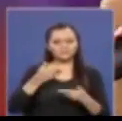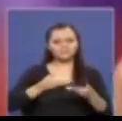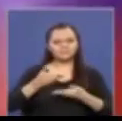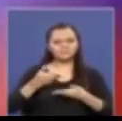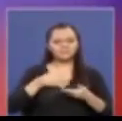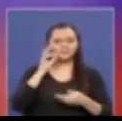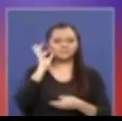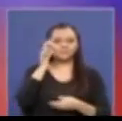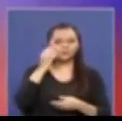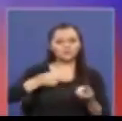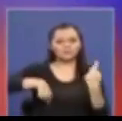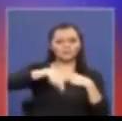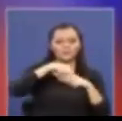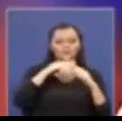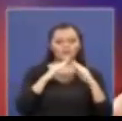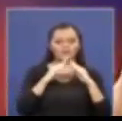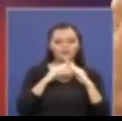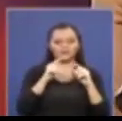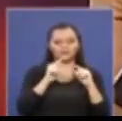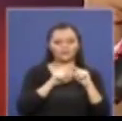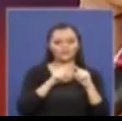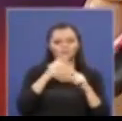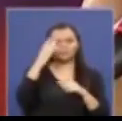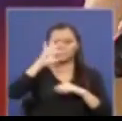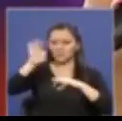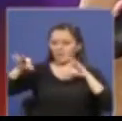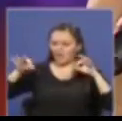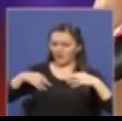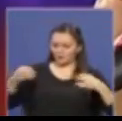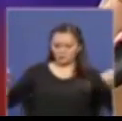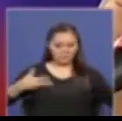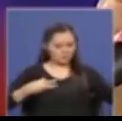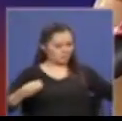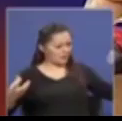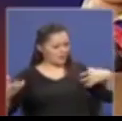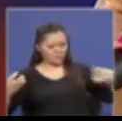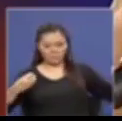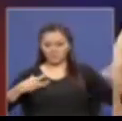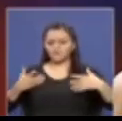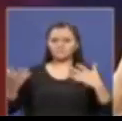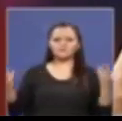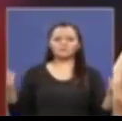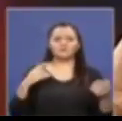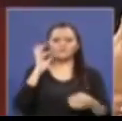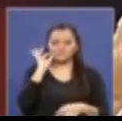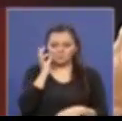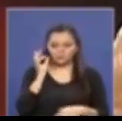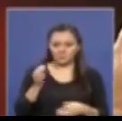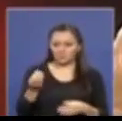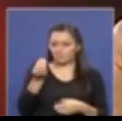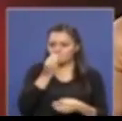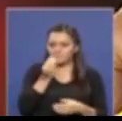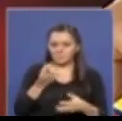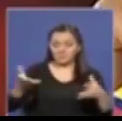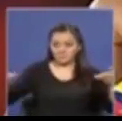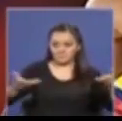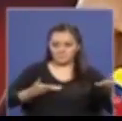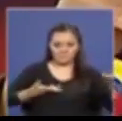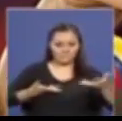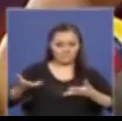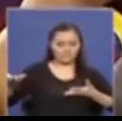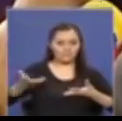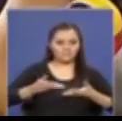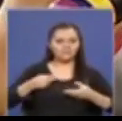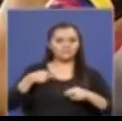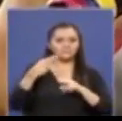frutas y artesanía cuando regrese a Quito, porque cuántos regalos nos han dado. Voy a tener que mandar un avión especialmente con los regalos. Miren esta maravilla,